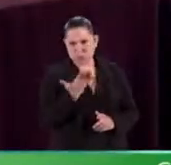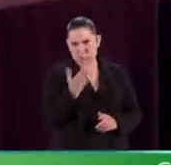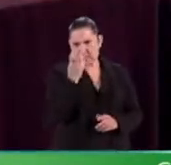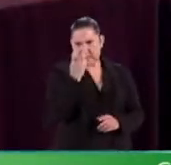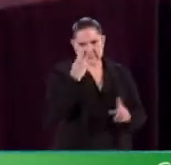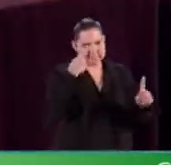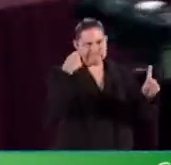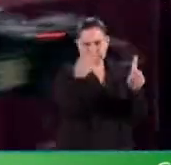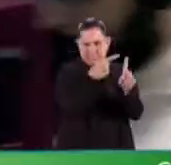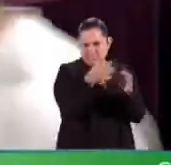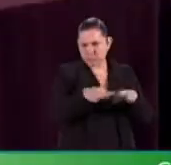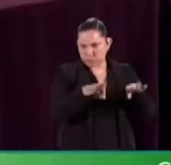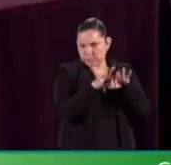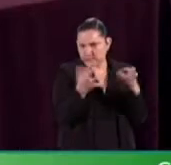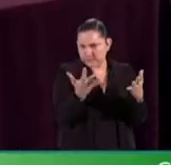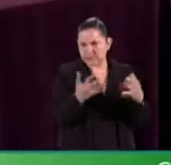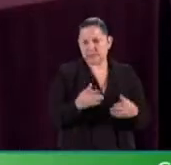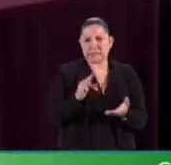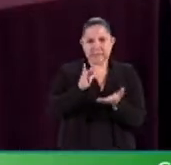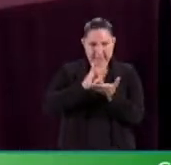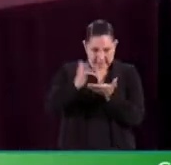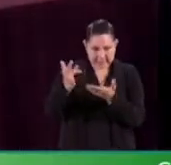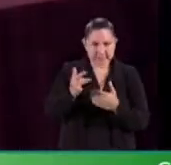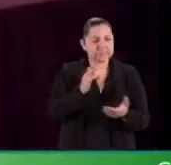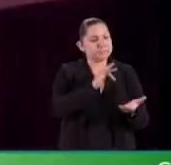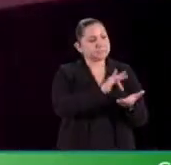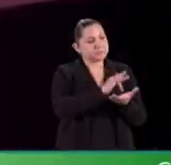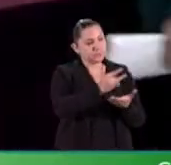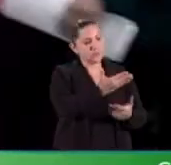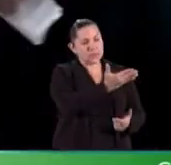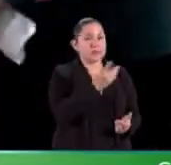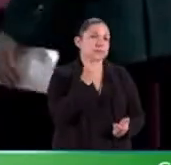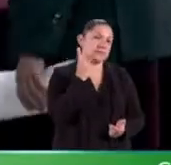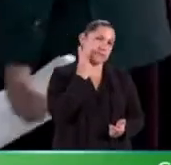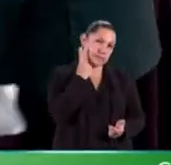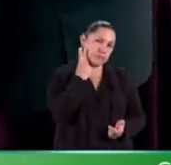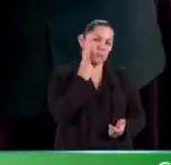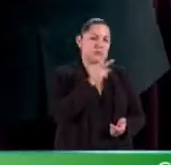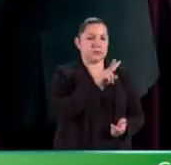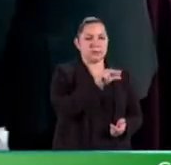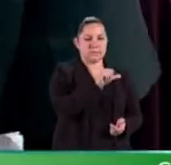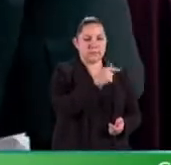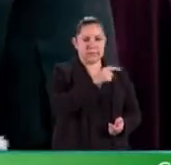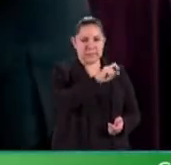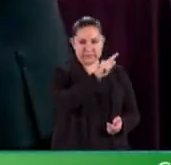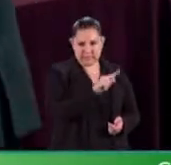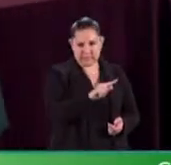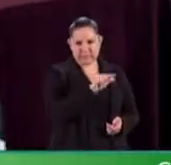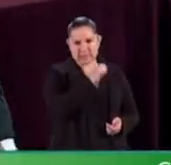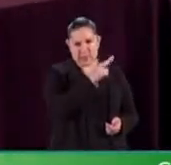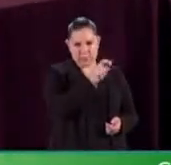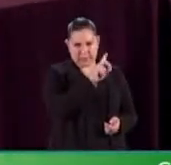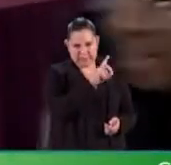Gracias, diputado Juan Pablo Vázquez Agüero.